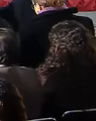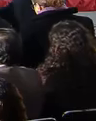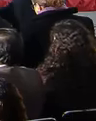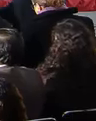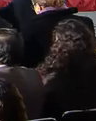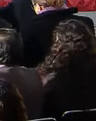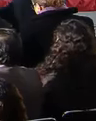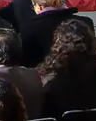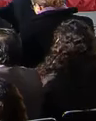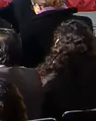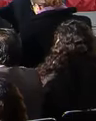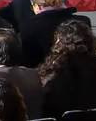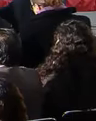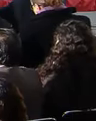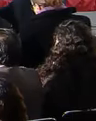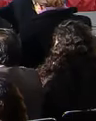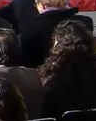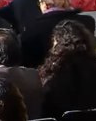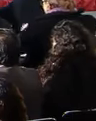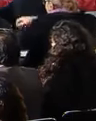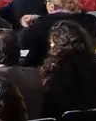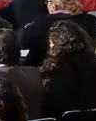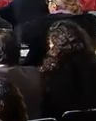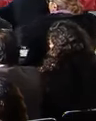¡Ya no hay borregos!